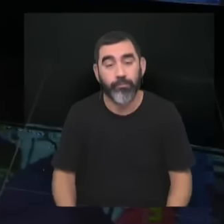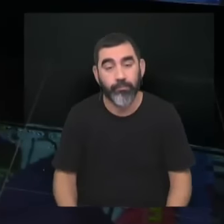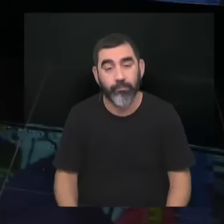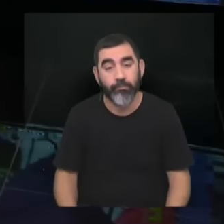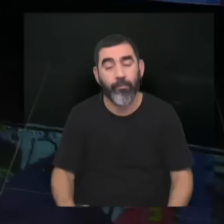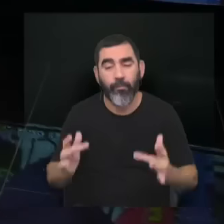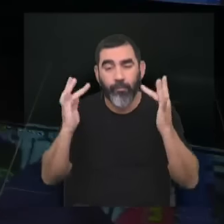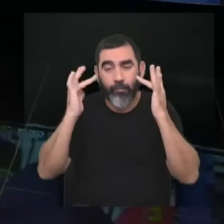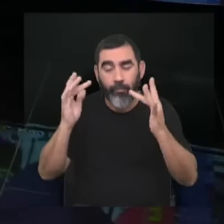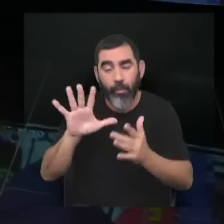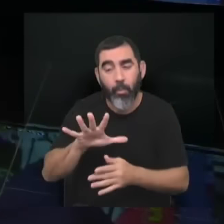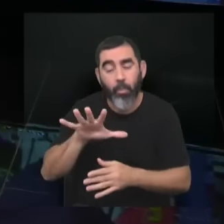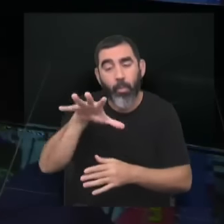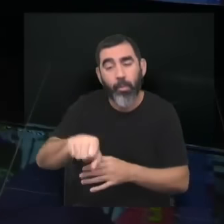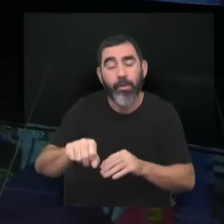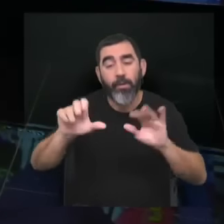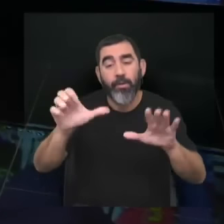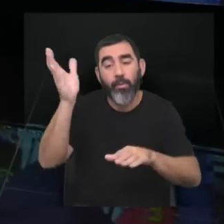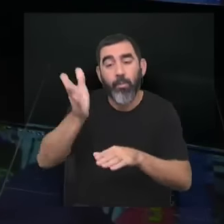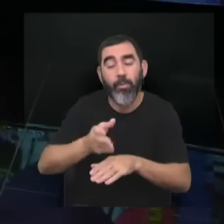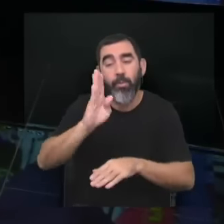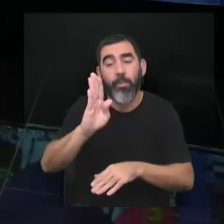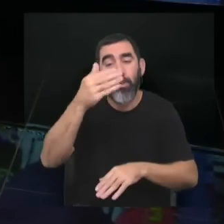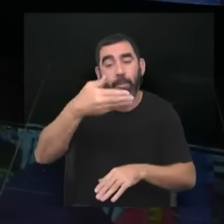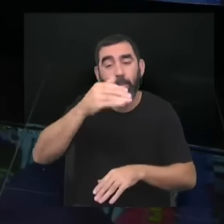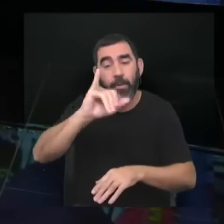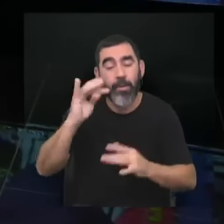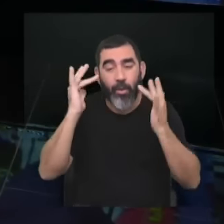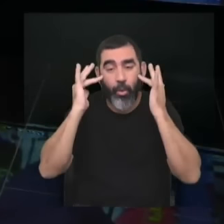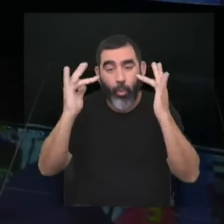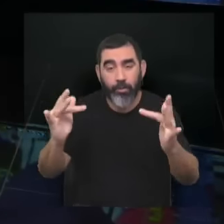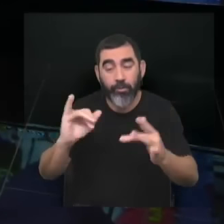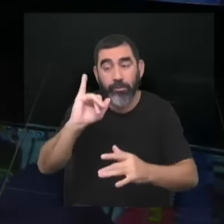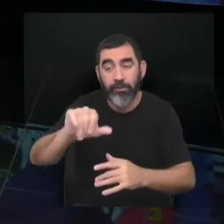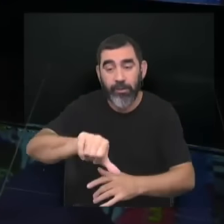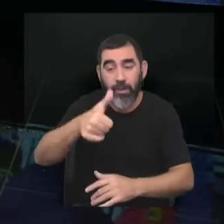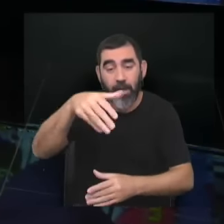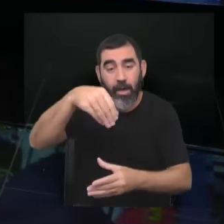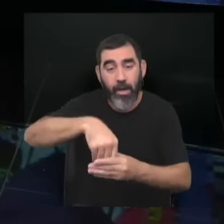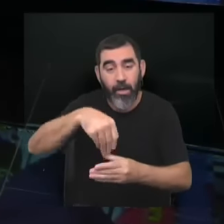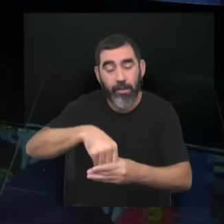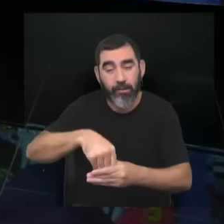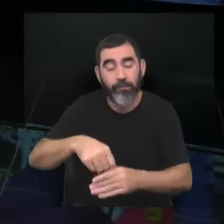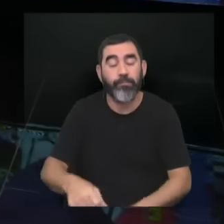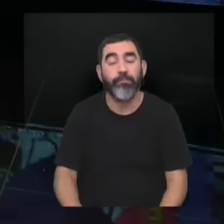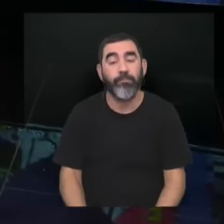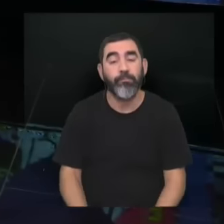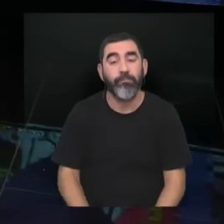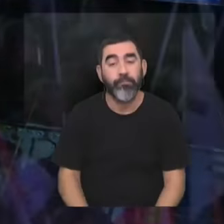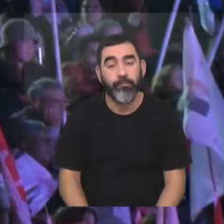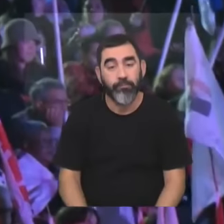comprometió a destinar el 6% del producto bruto interno para la educación en caso de ganar Las internas y ser electa